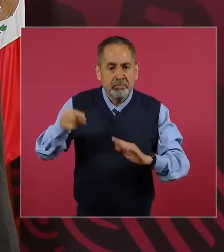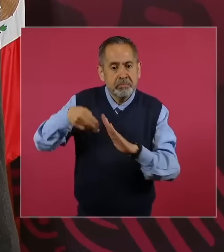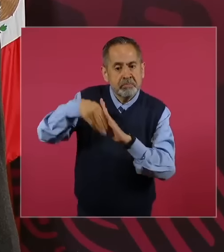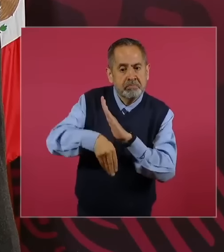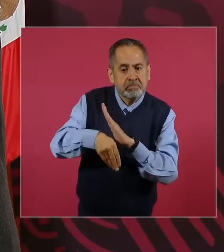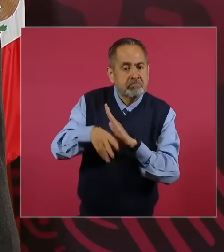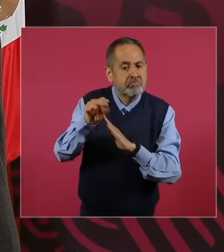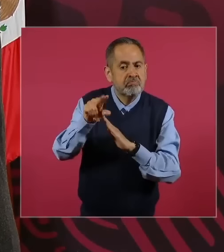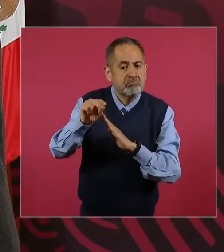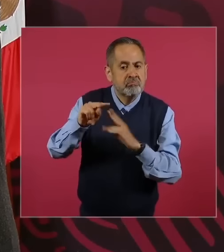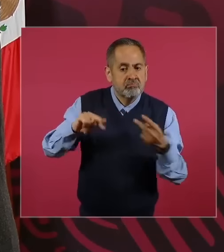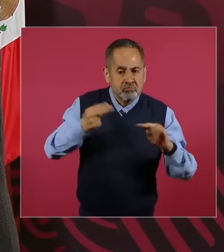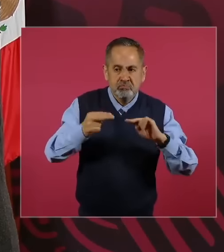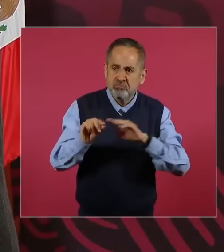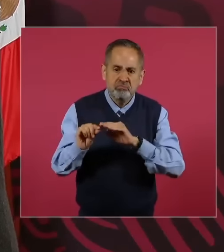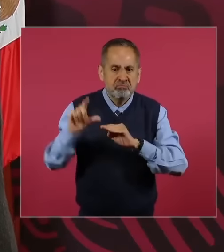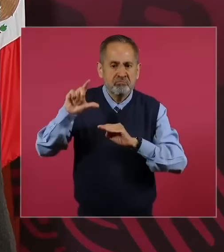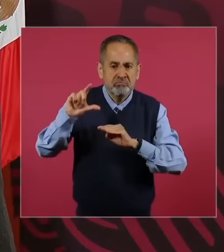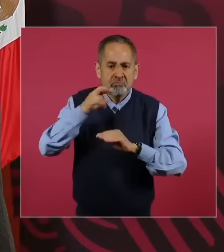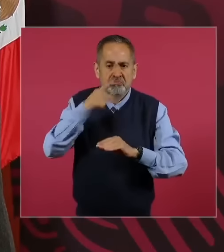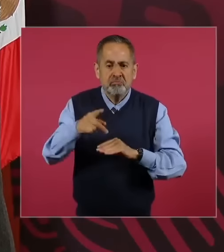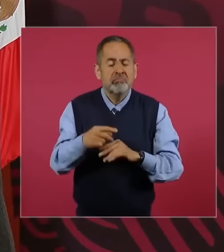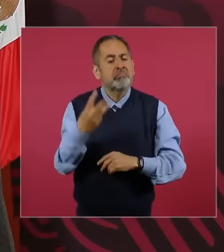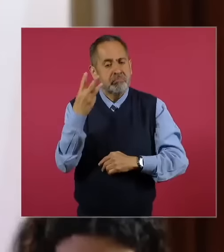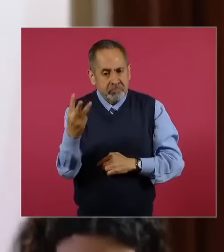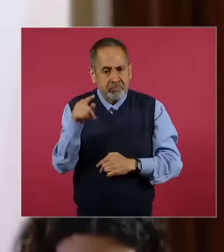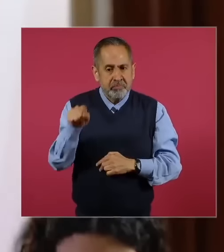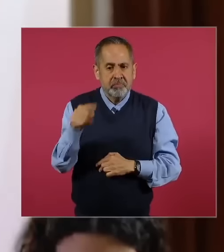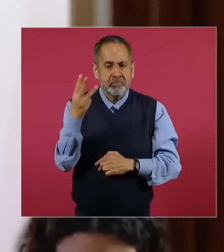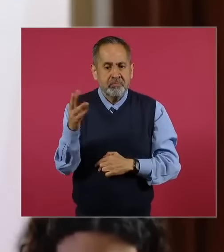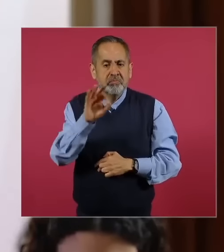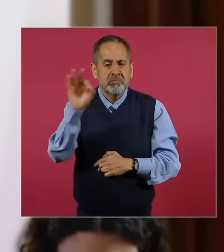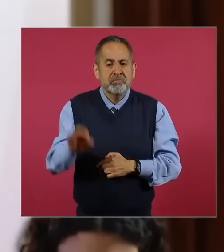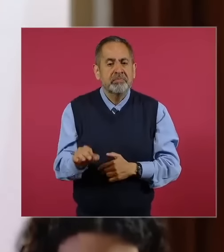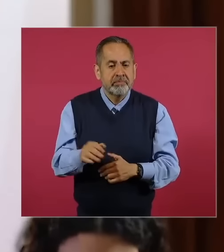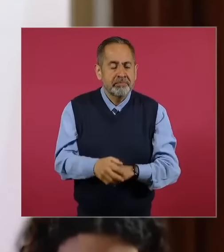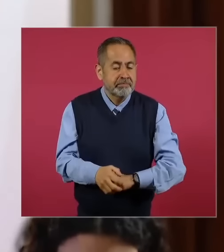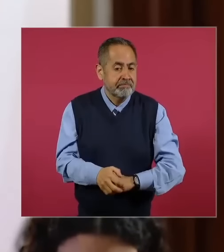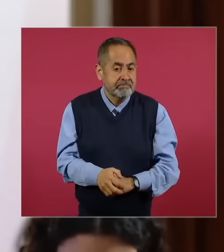devaluación, se apreció 3.3%,